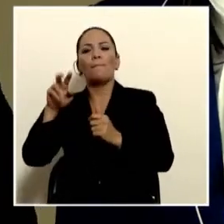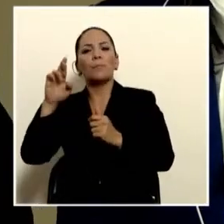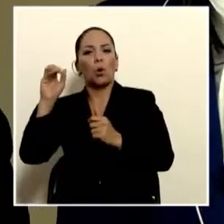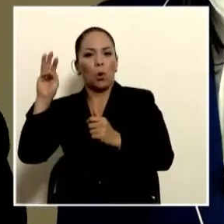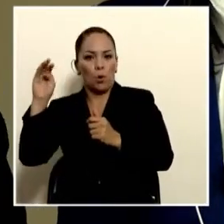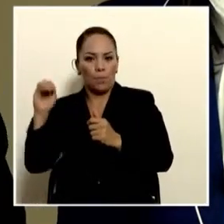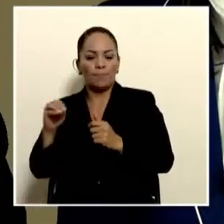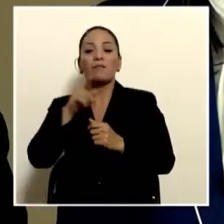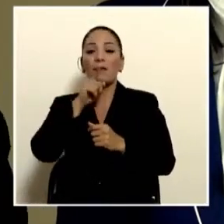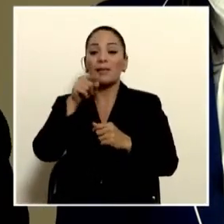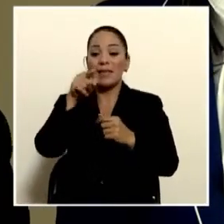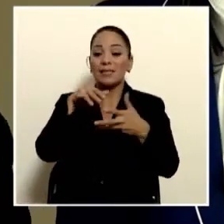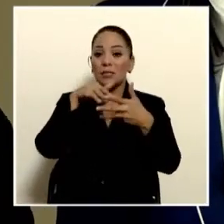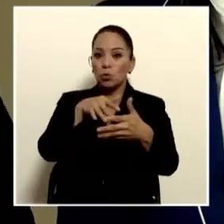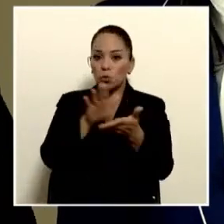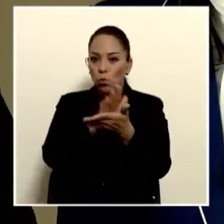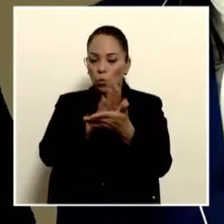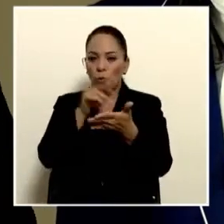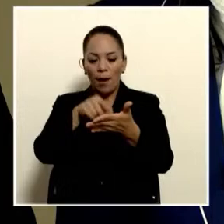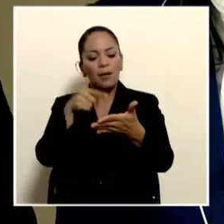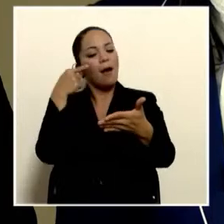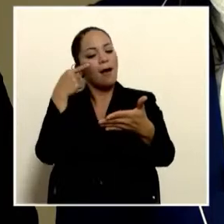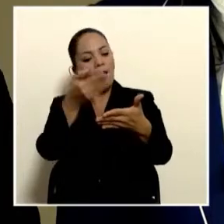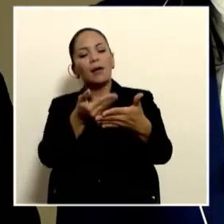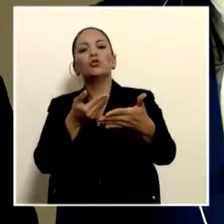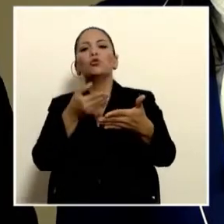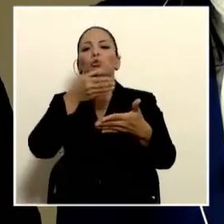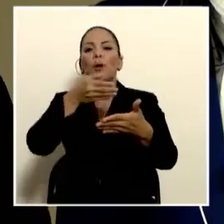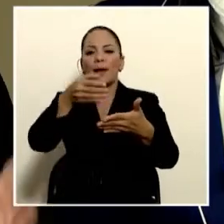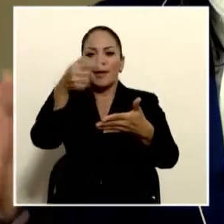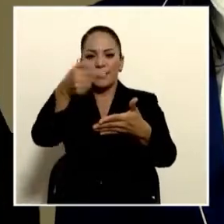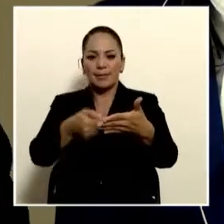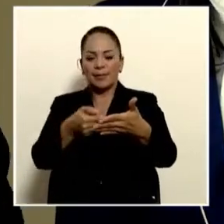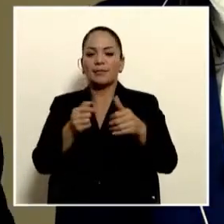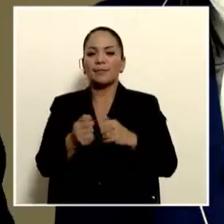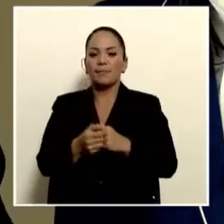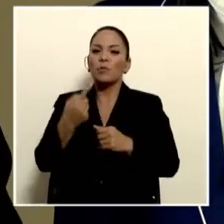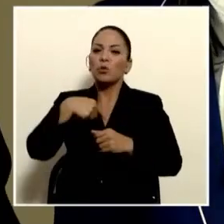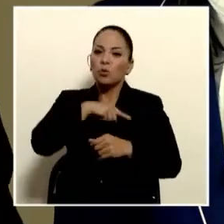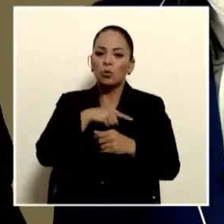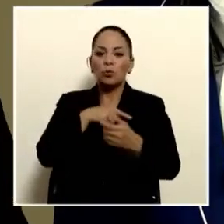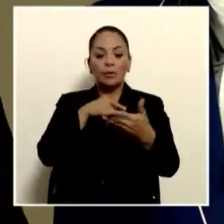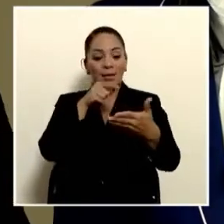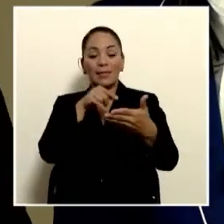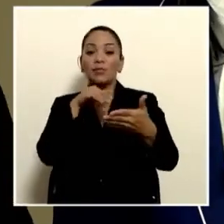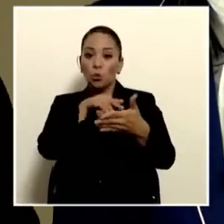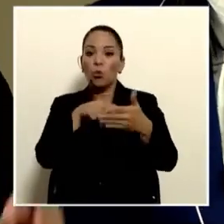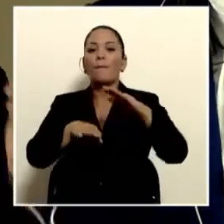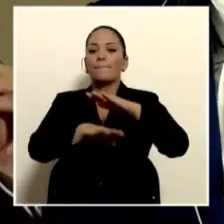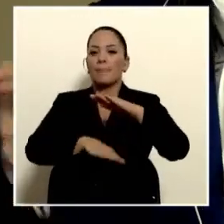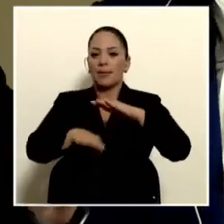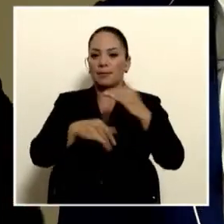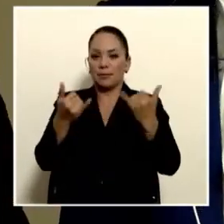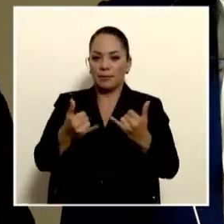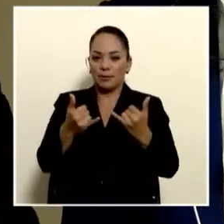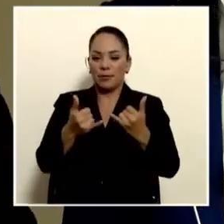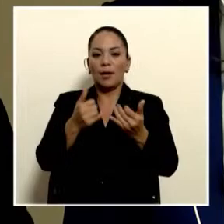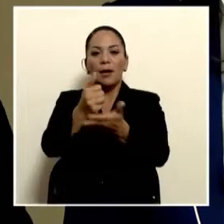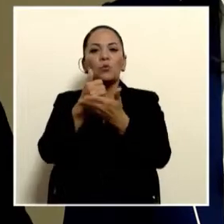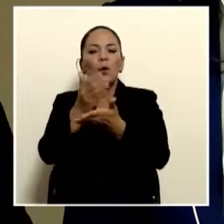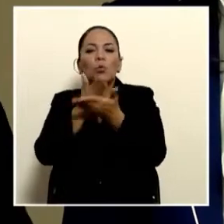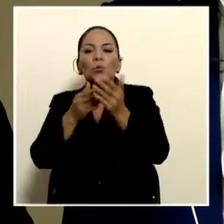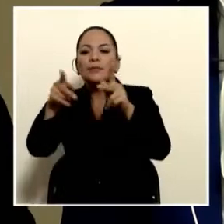estudio determina una serie de sugerencias y estamos tomando ese estudio como base y con la ayuda de